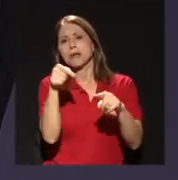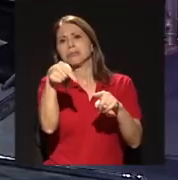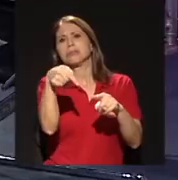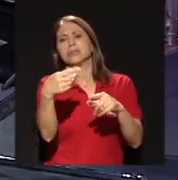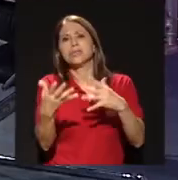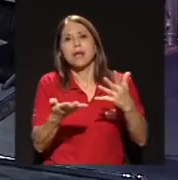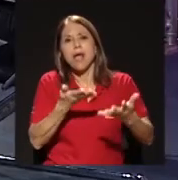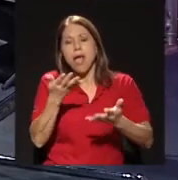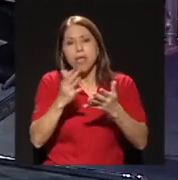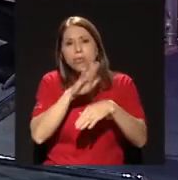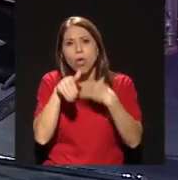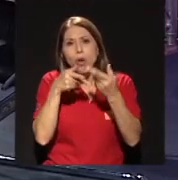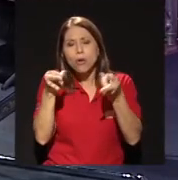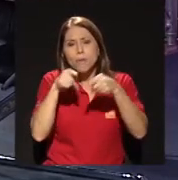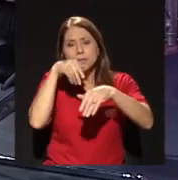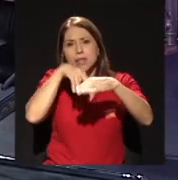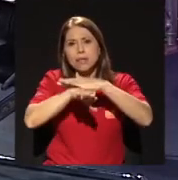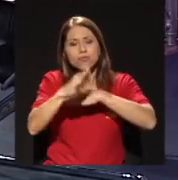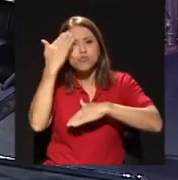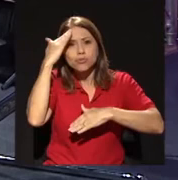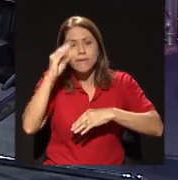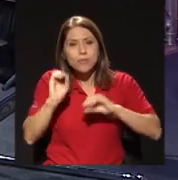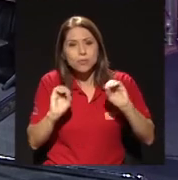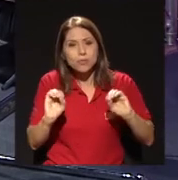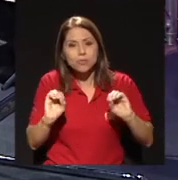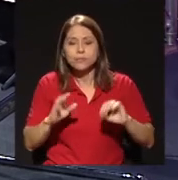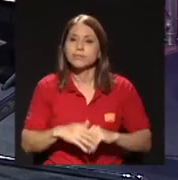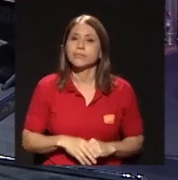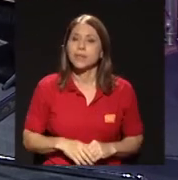funcionamiento interno no sabemos. María,